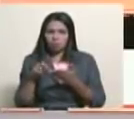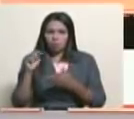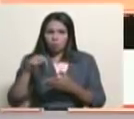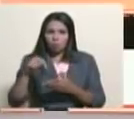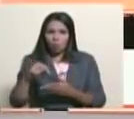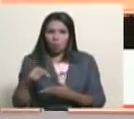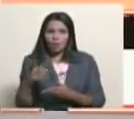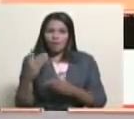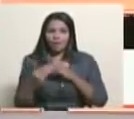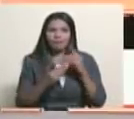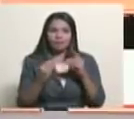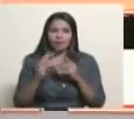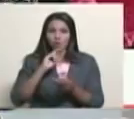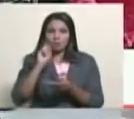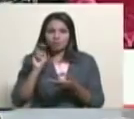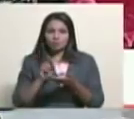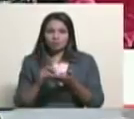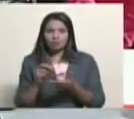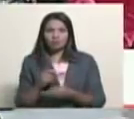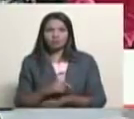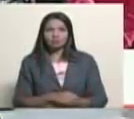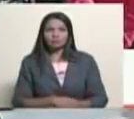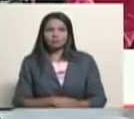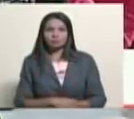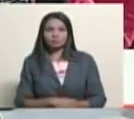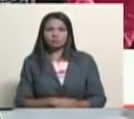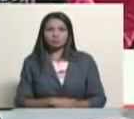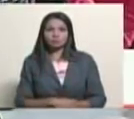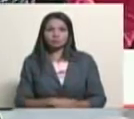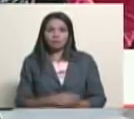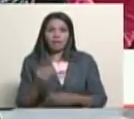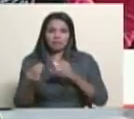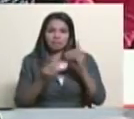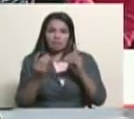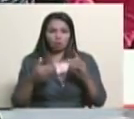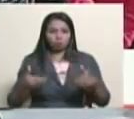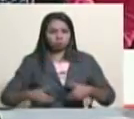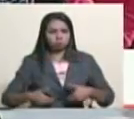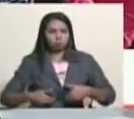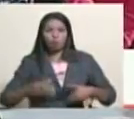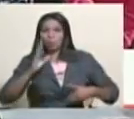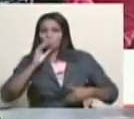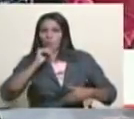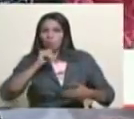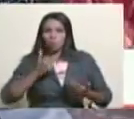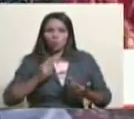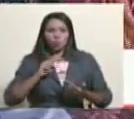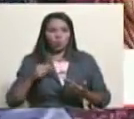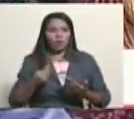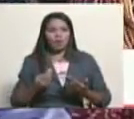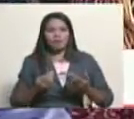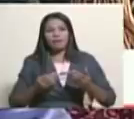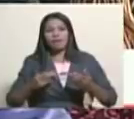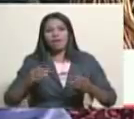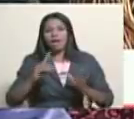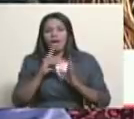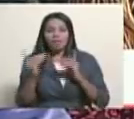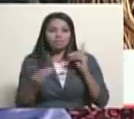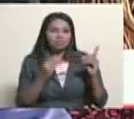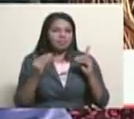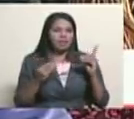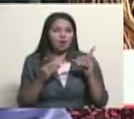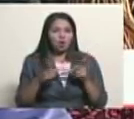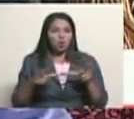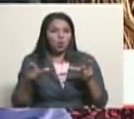gran diálogo nacional. El diálogo no se agota ahí. El diálogo no es exclusivo con esos